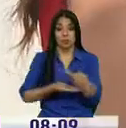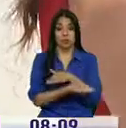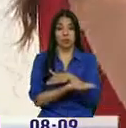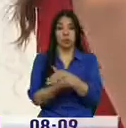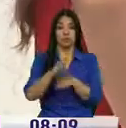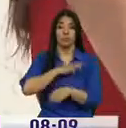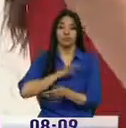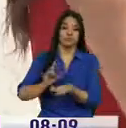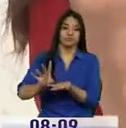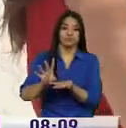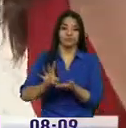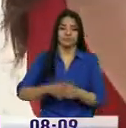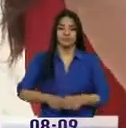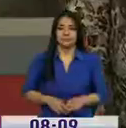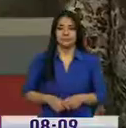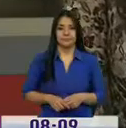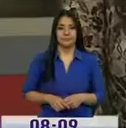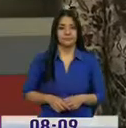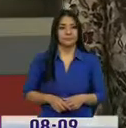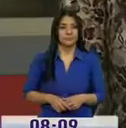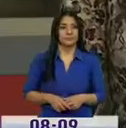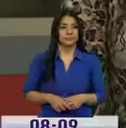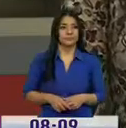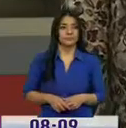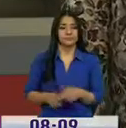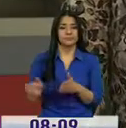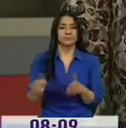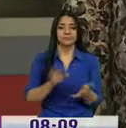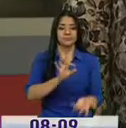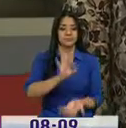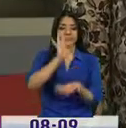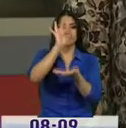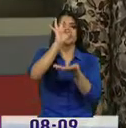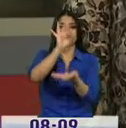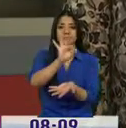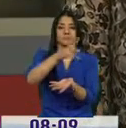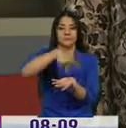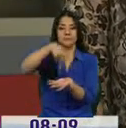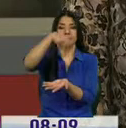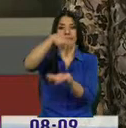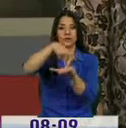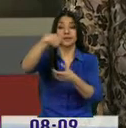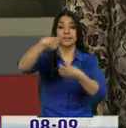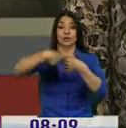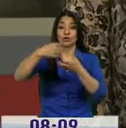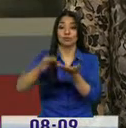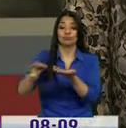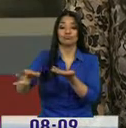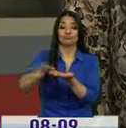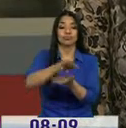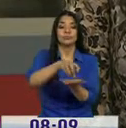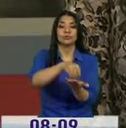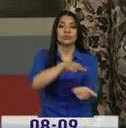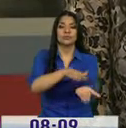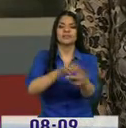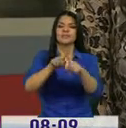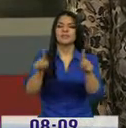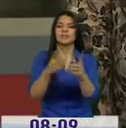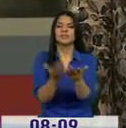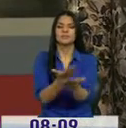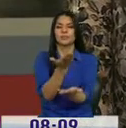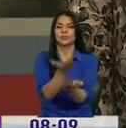informó Sofía Vintimilla. Y representantes de las parroquias rurales de Quito tienen listo un proyecto con varias propuestas